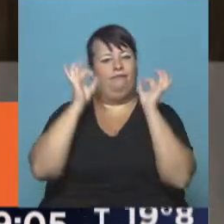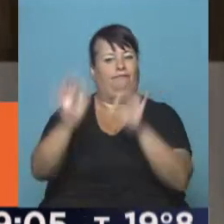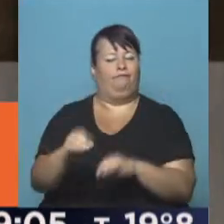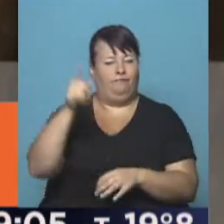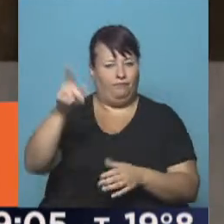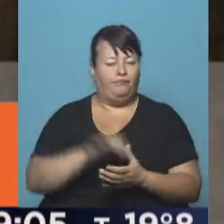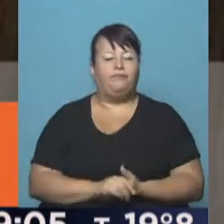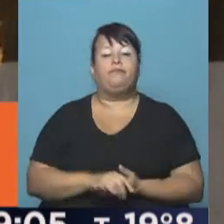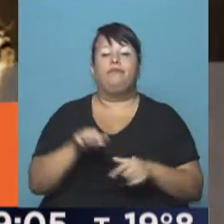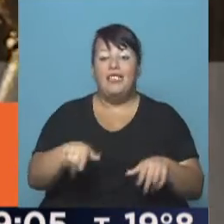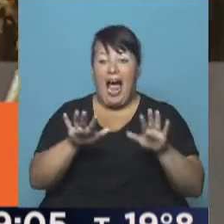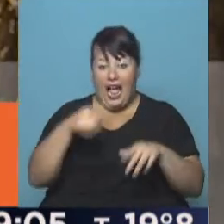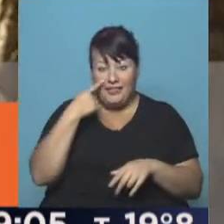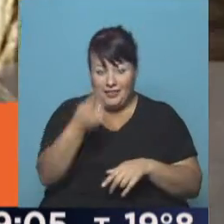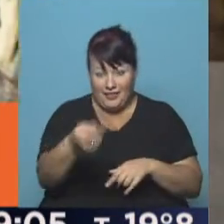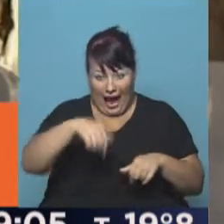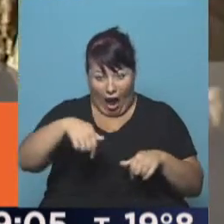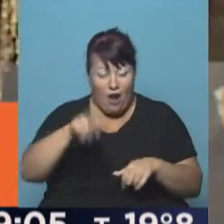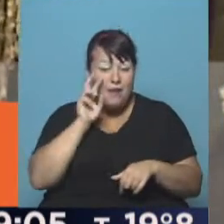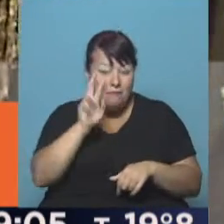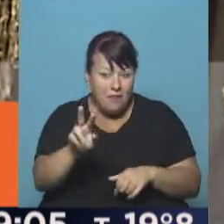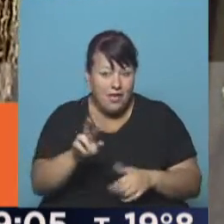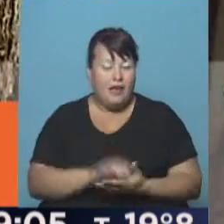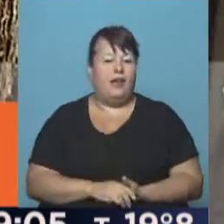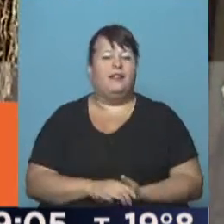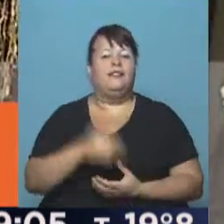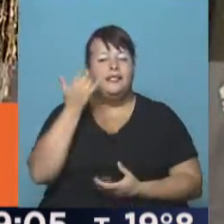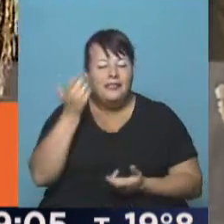su llegada. Esta es la situación que se puede ver en estos momentos. Ya